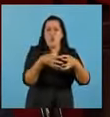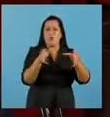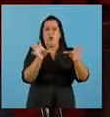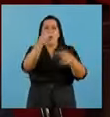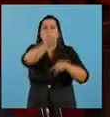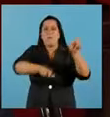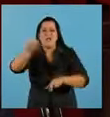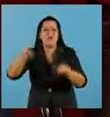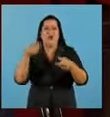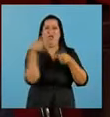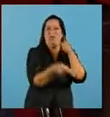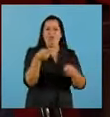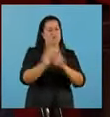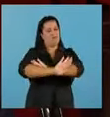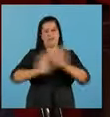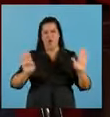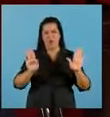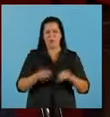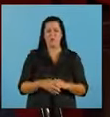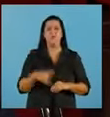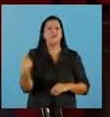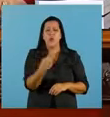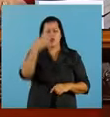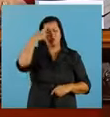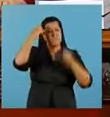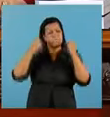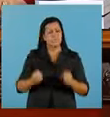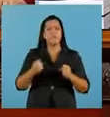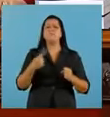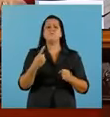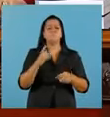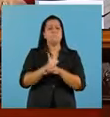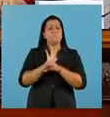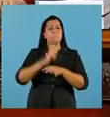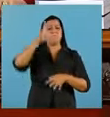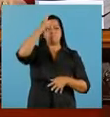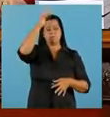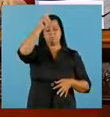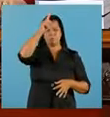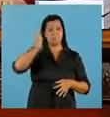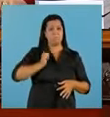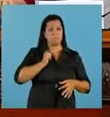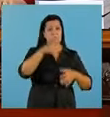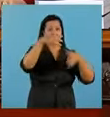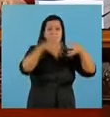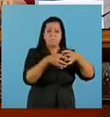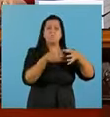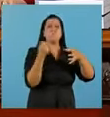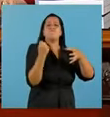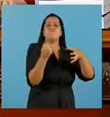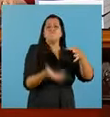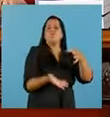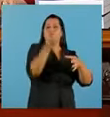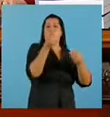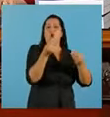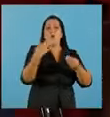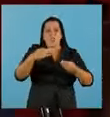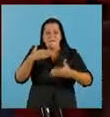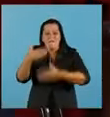sectores sociales. Estamos convencidos de que el prestigio de las fuerzas se construye y se sustenta en buenas